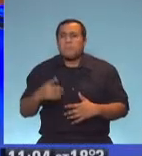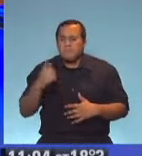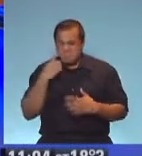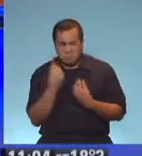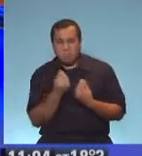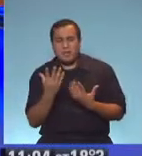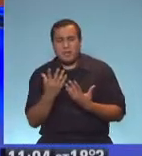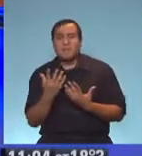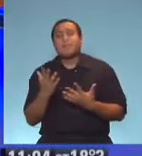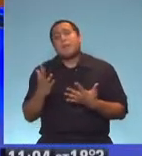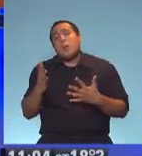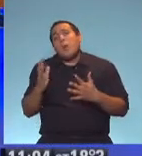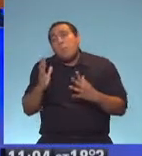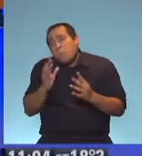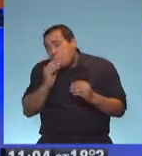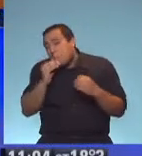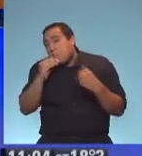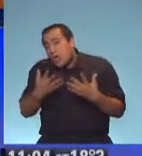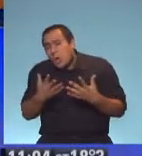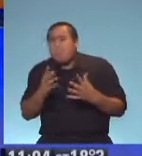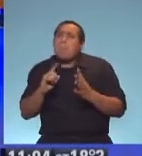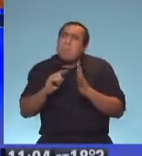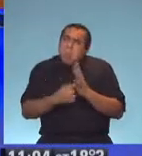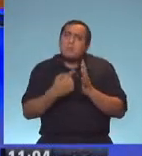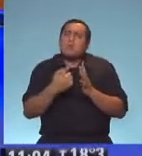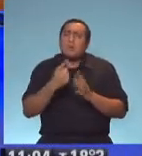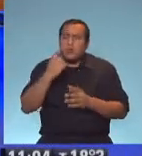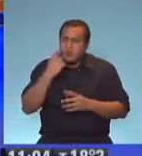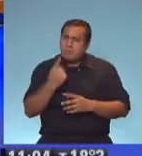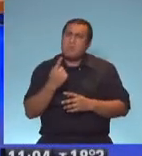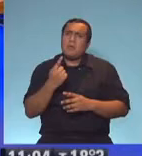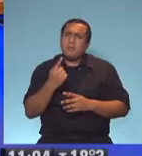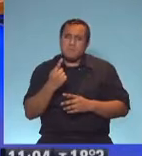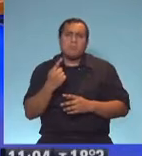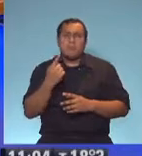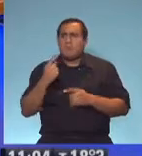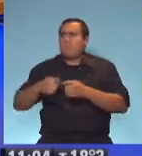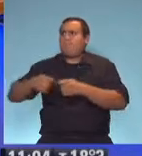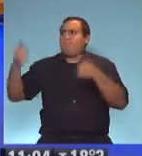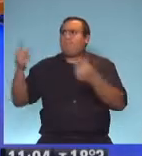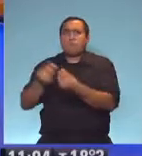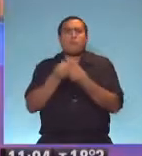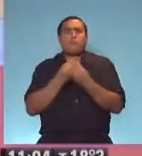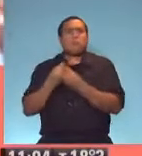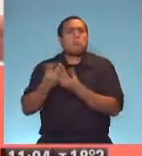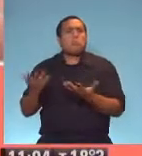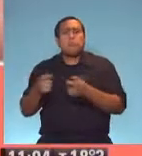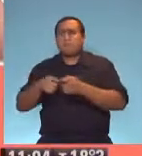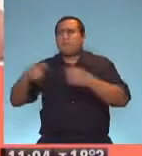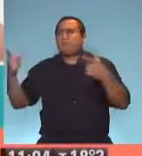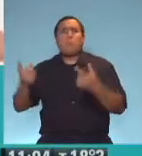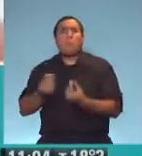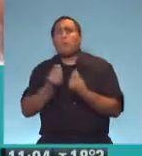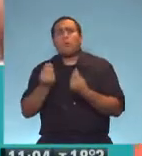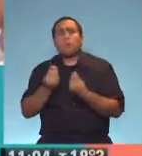ver? Digamos, por un lado mejoró la notificación, pero por otro lado también tenemos mayor casos, y el aumento de los casos tiene que